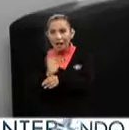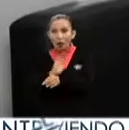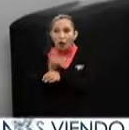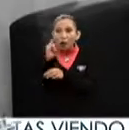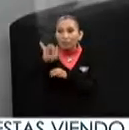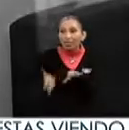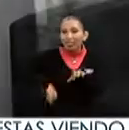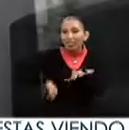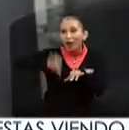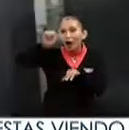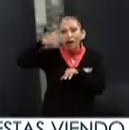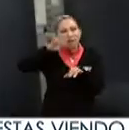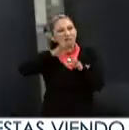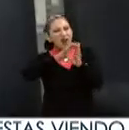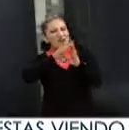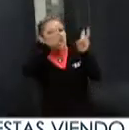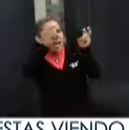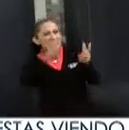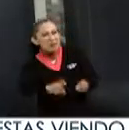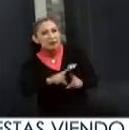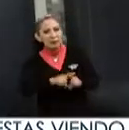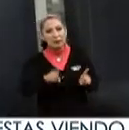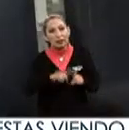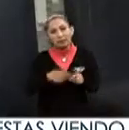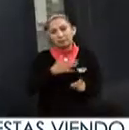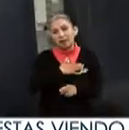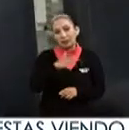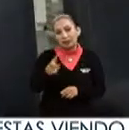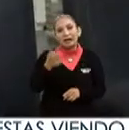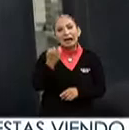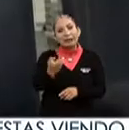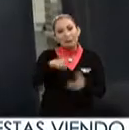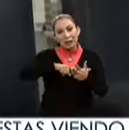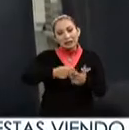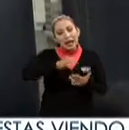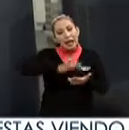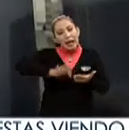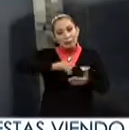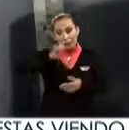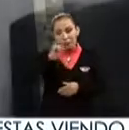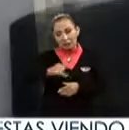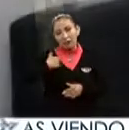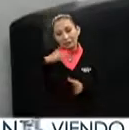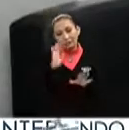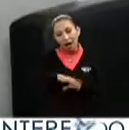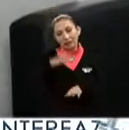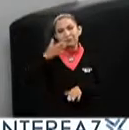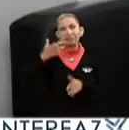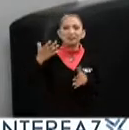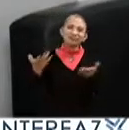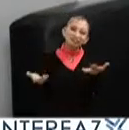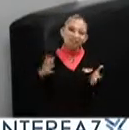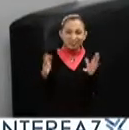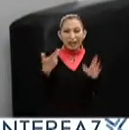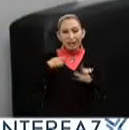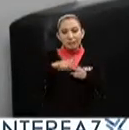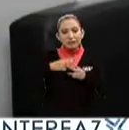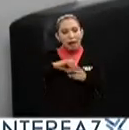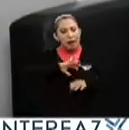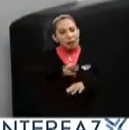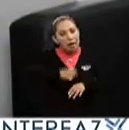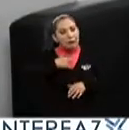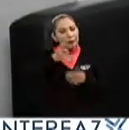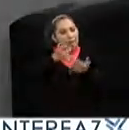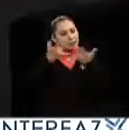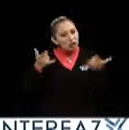a interesar otro tipo de literatura y bueno, creo que fue ahí cuando empecé a leer, pero sí fue un poco más, me empecé a enamorar,